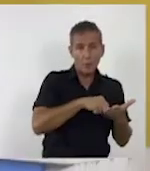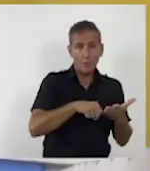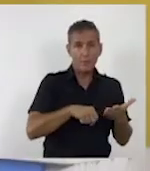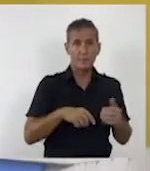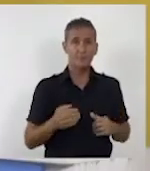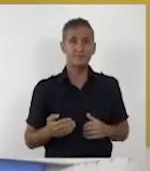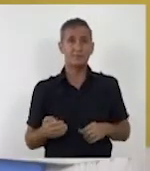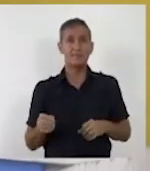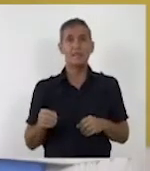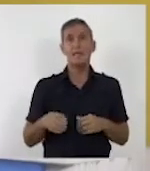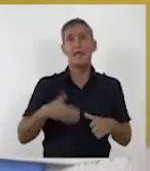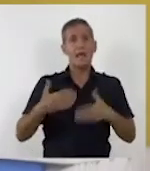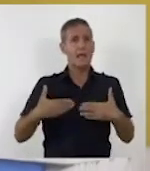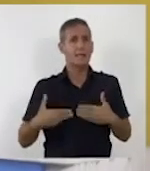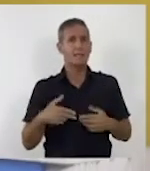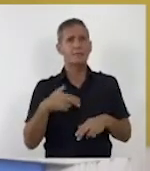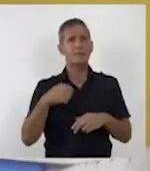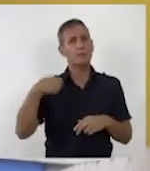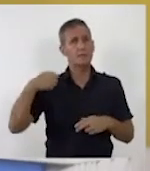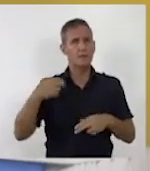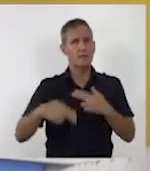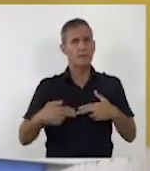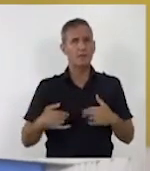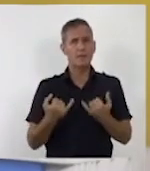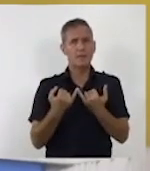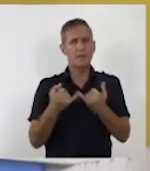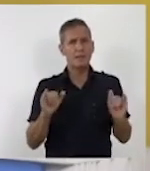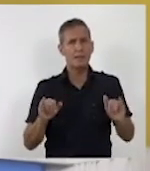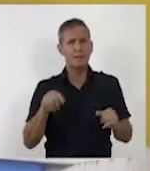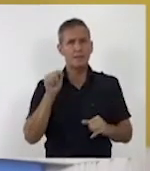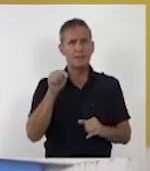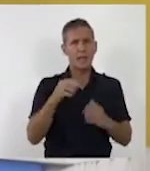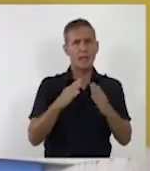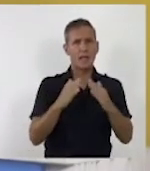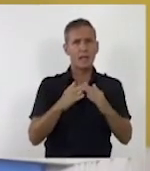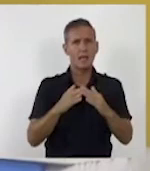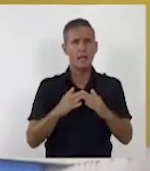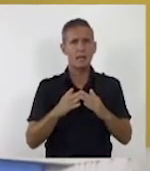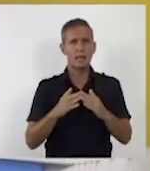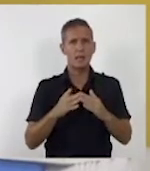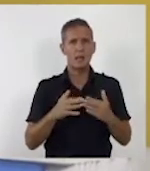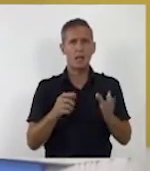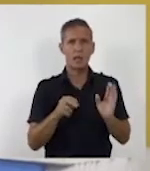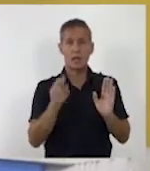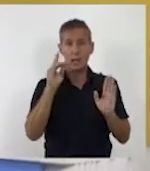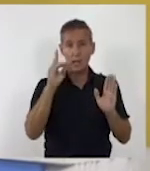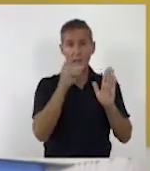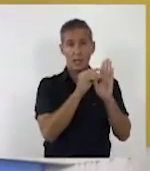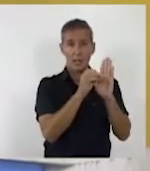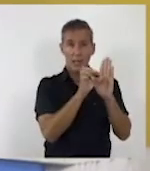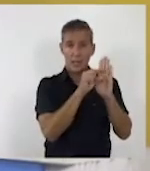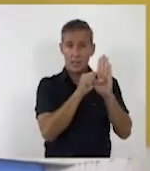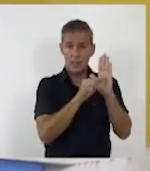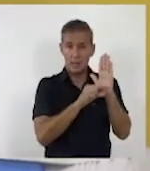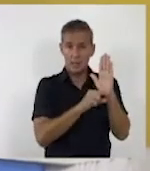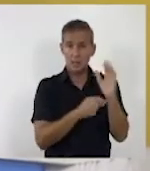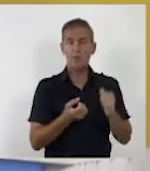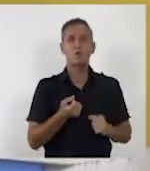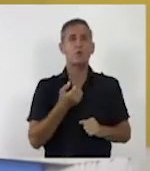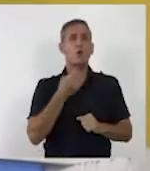entre las actividades que van a estar haciendo en su casa de manera independiente pueden consultar el diccionario